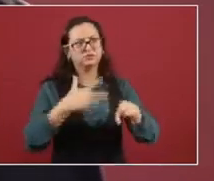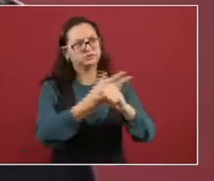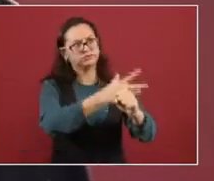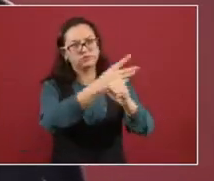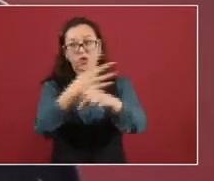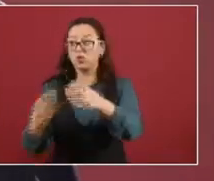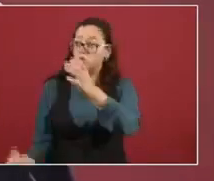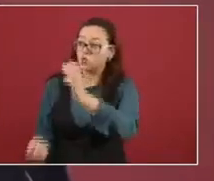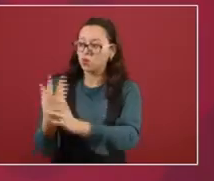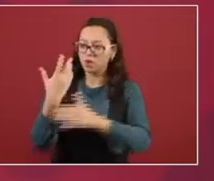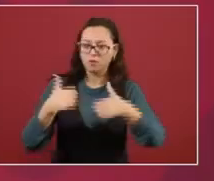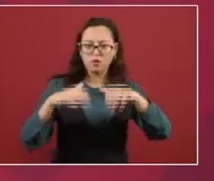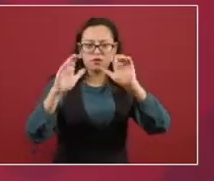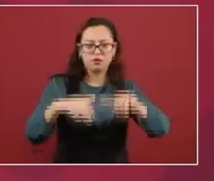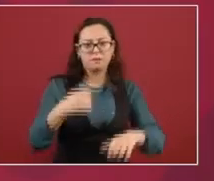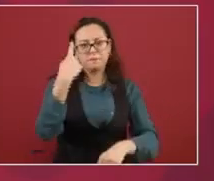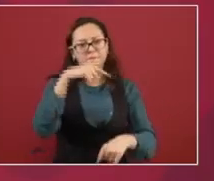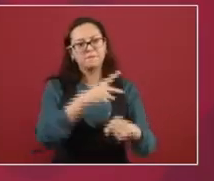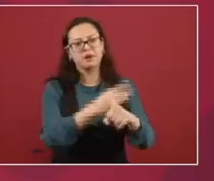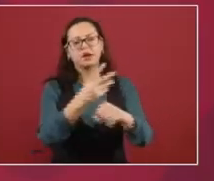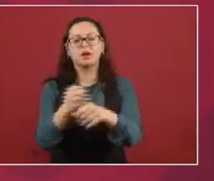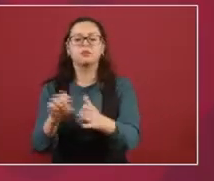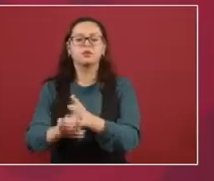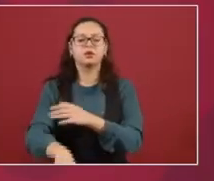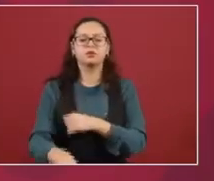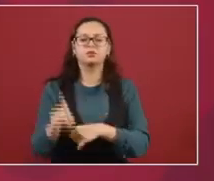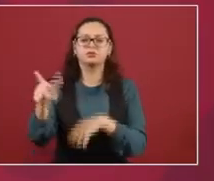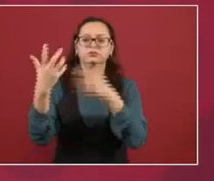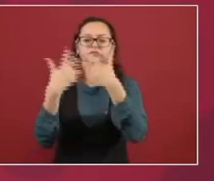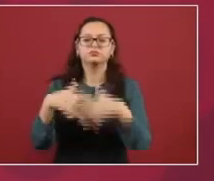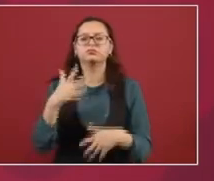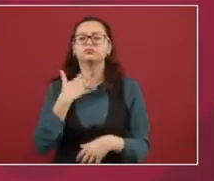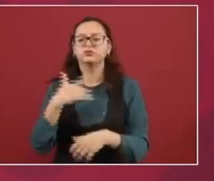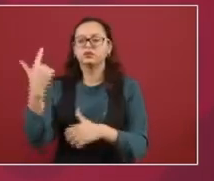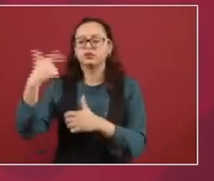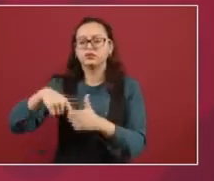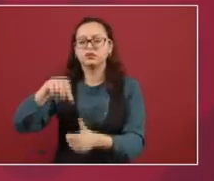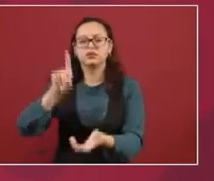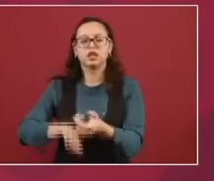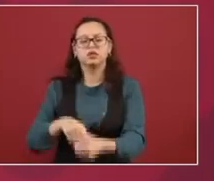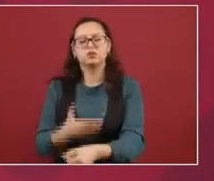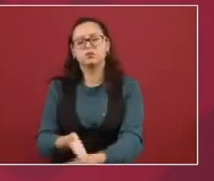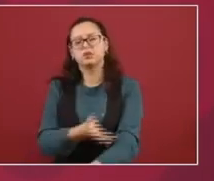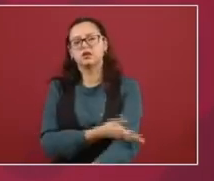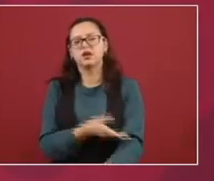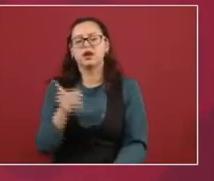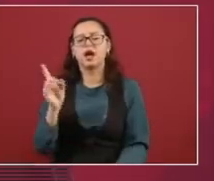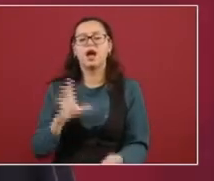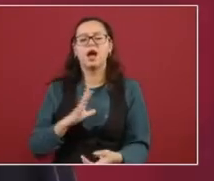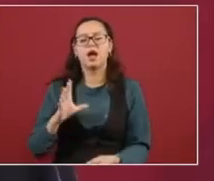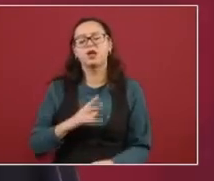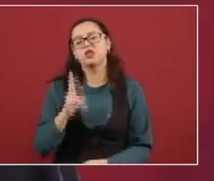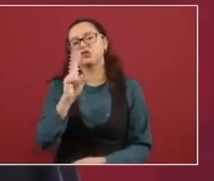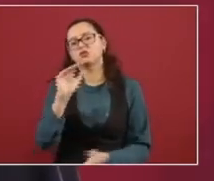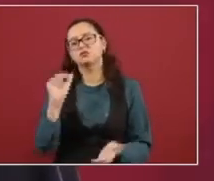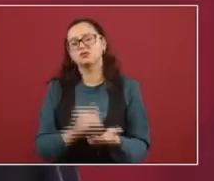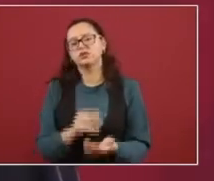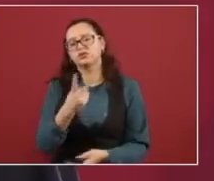ejemplo, en esta refinería de Madero hay 2.200 trabajadores